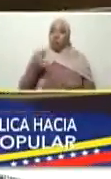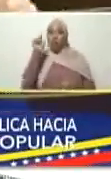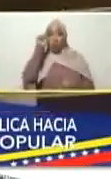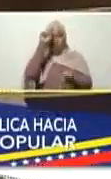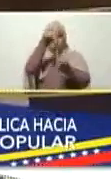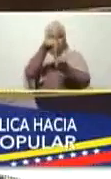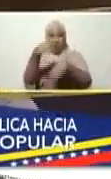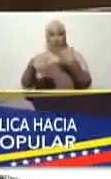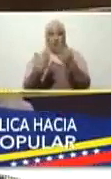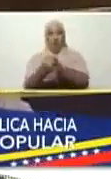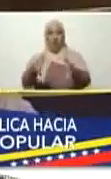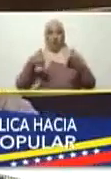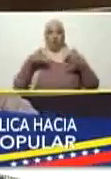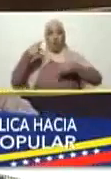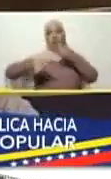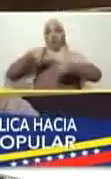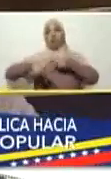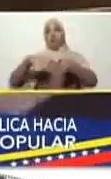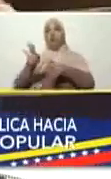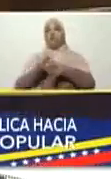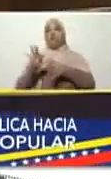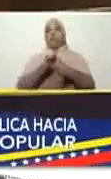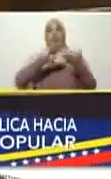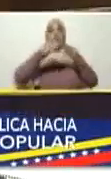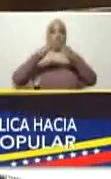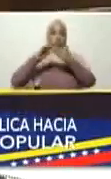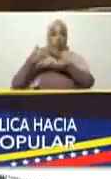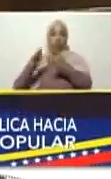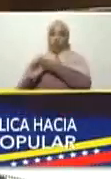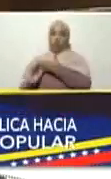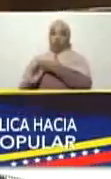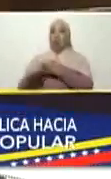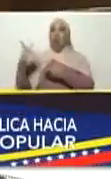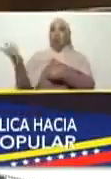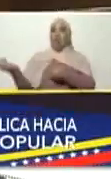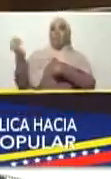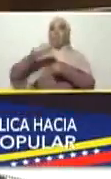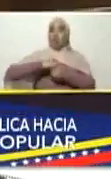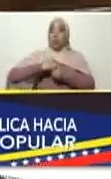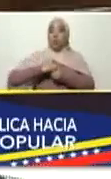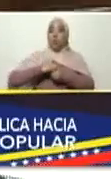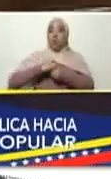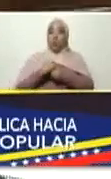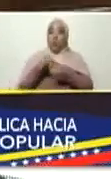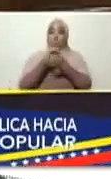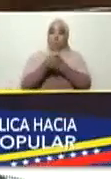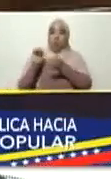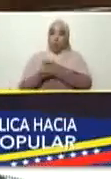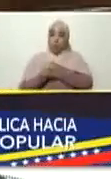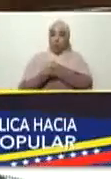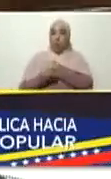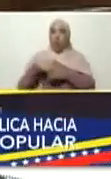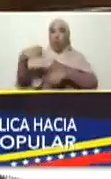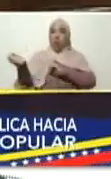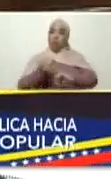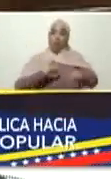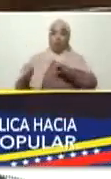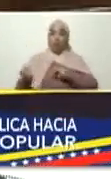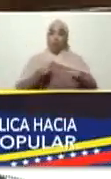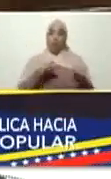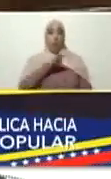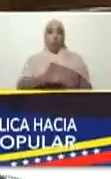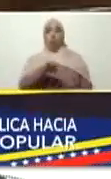para garantizar el funcionamiento de la comuna. Además de la incorporación de los compañeros y compañeras de los movimientos que